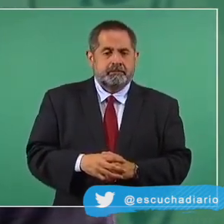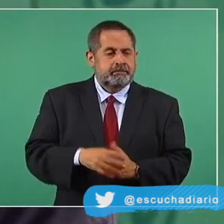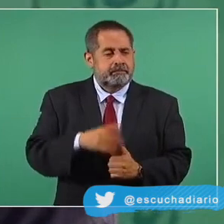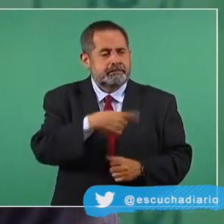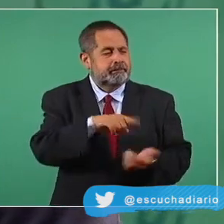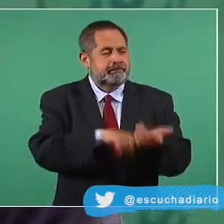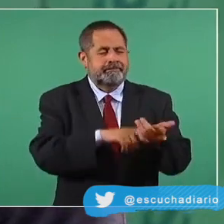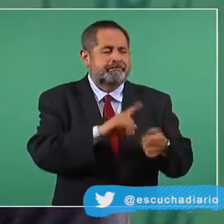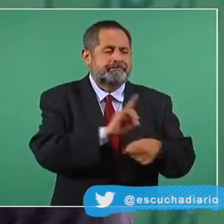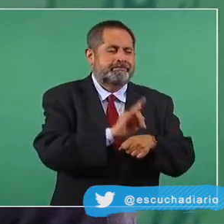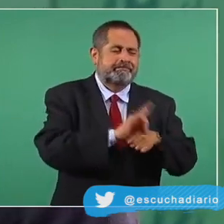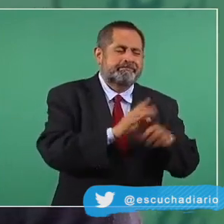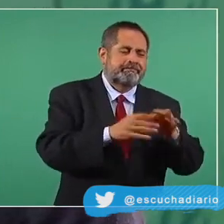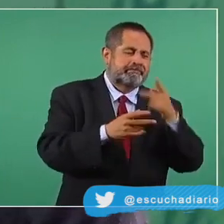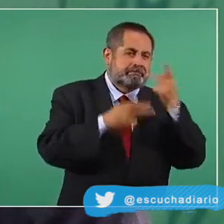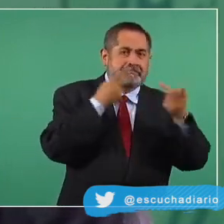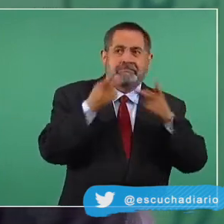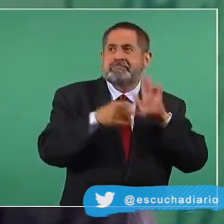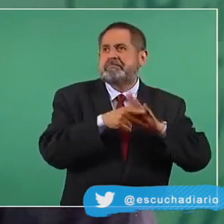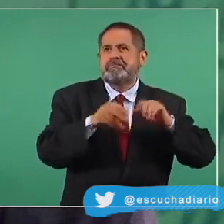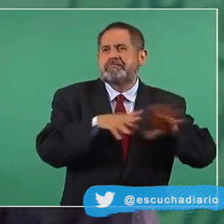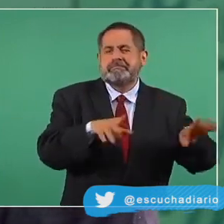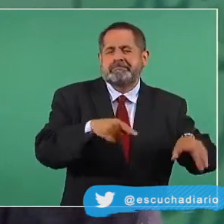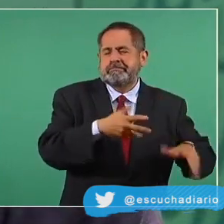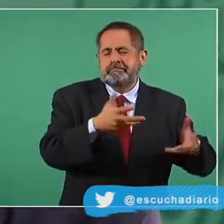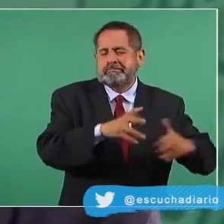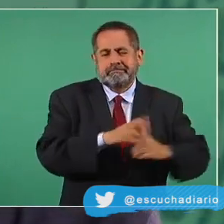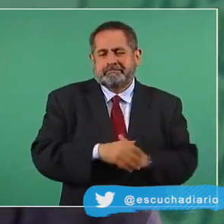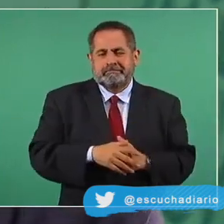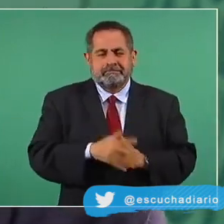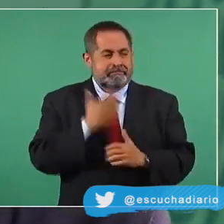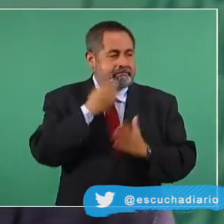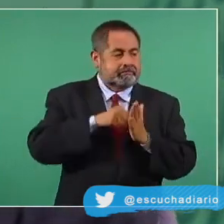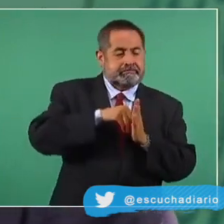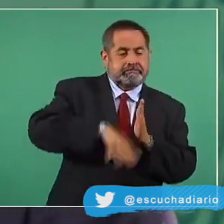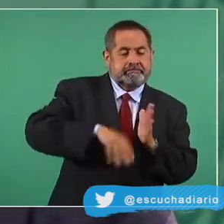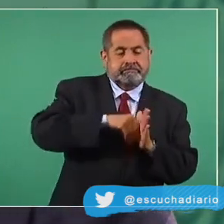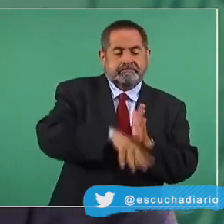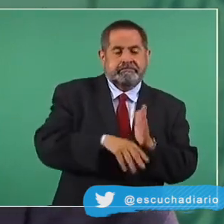actuación de los medios de información sesgada,